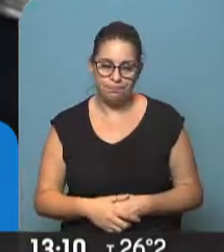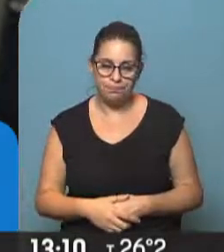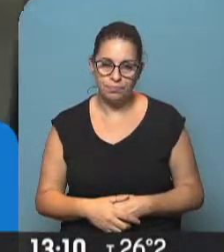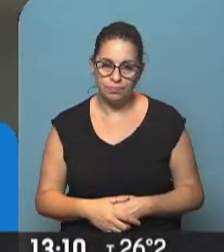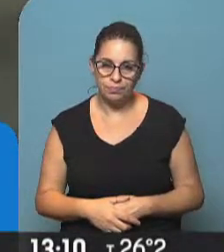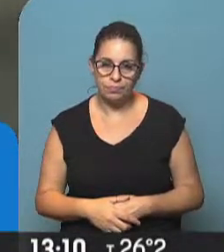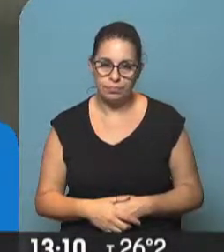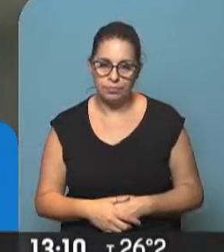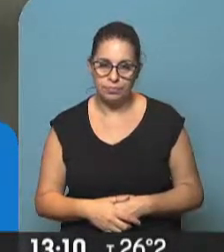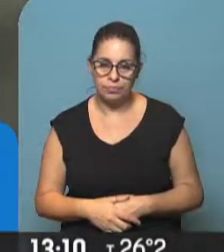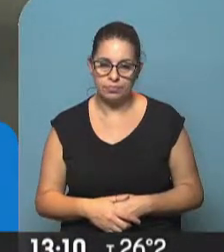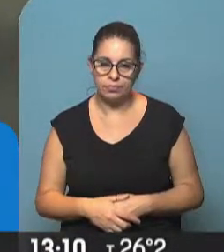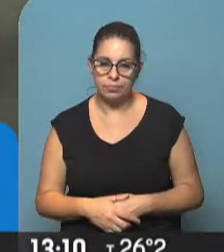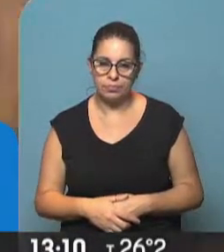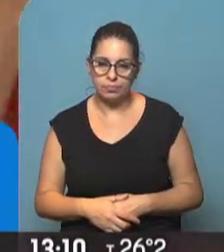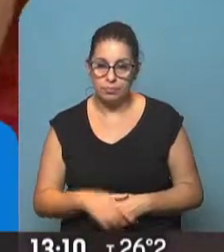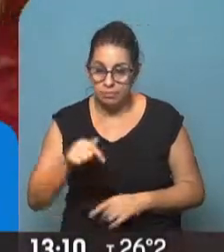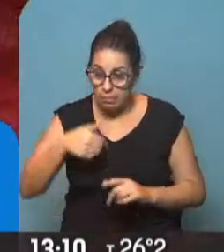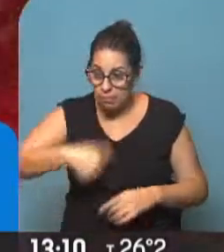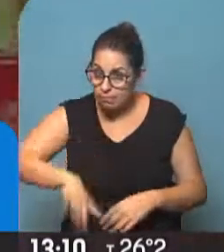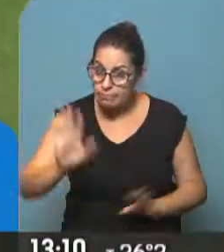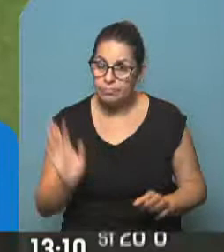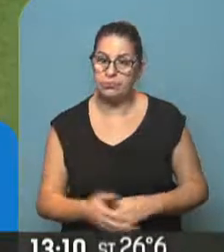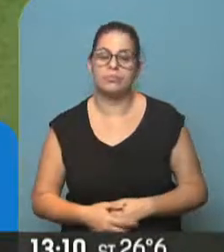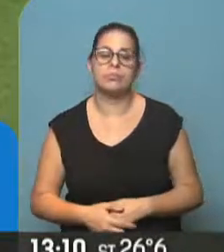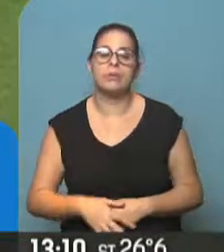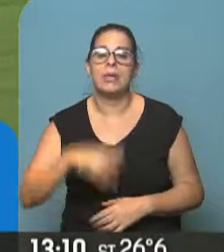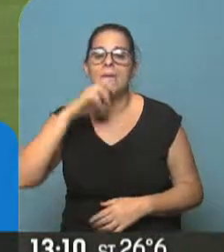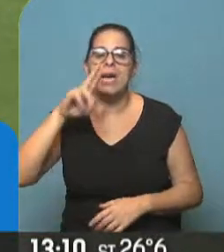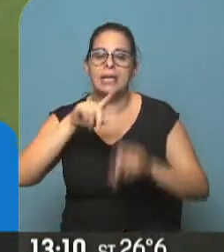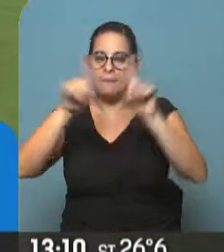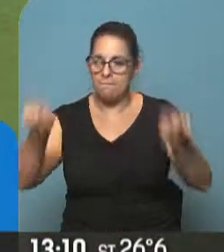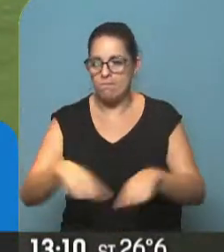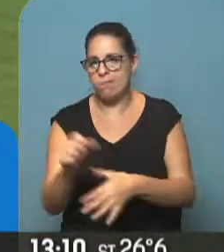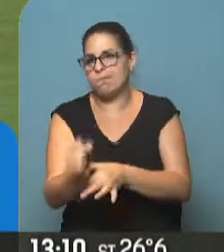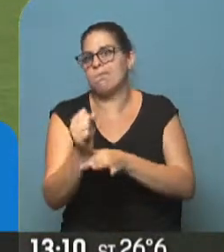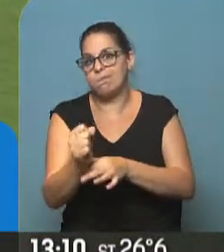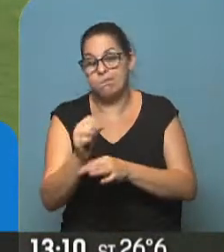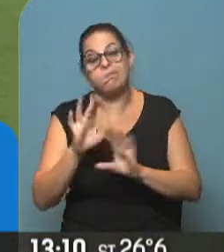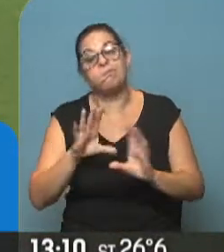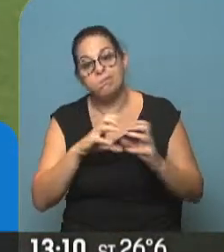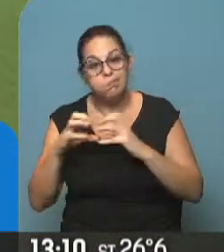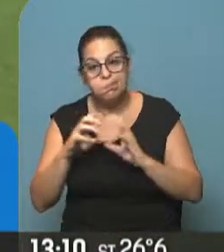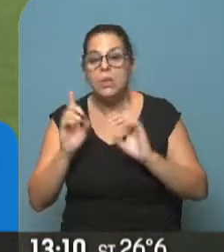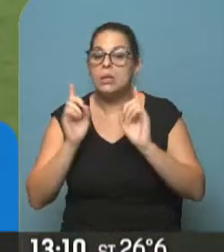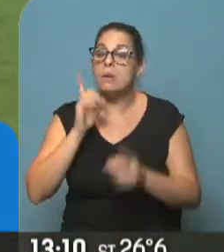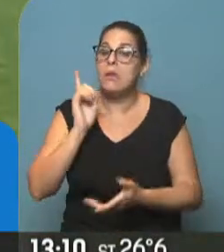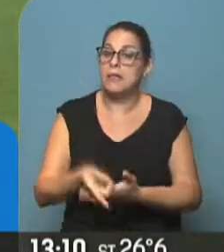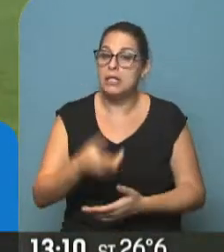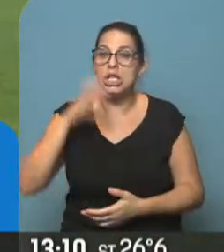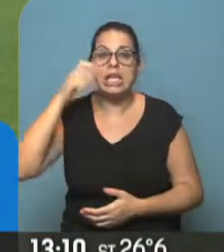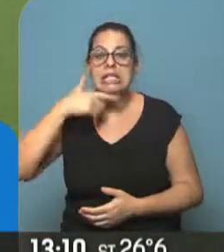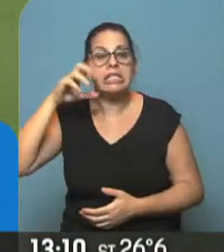de Luani, en definitiva. A partir de allí, el VAR, famoso, polémico, y la decisión de